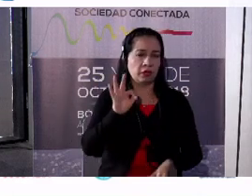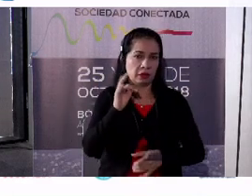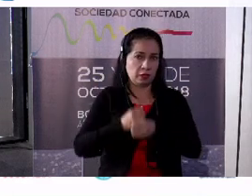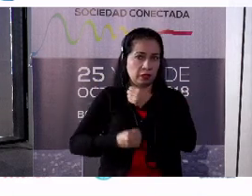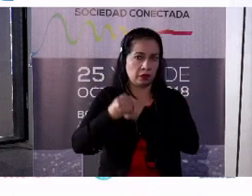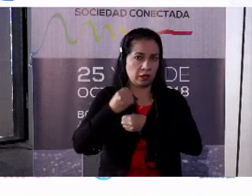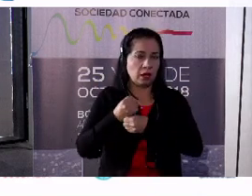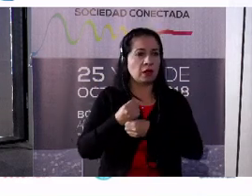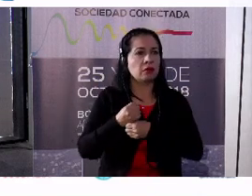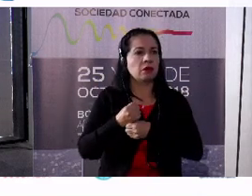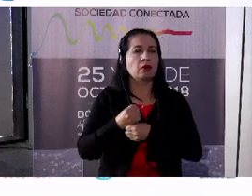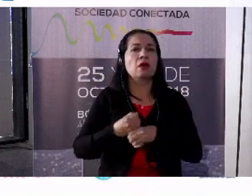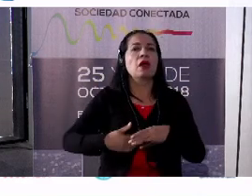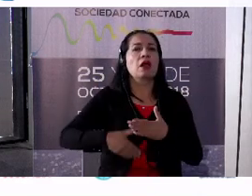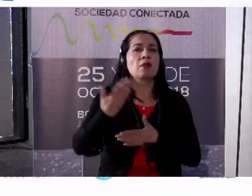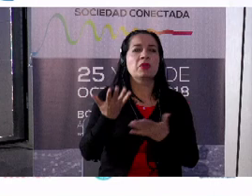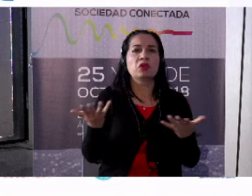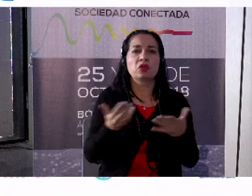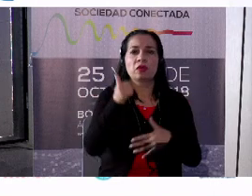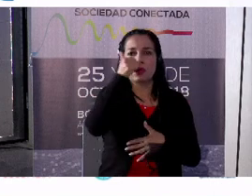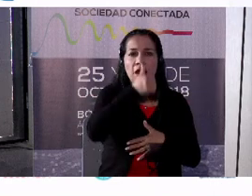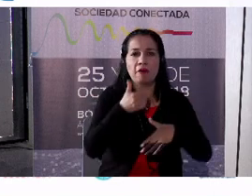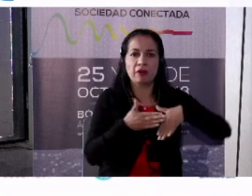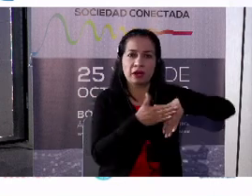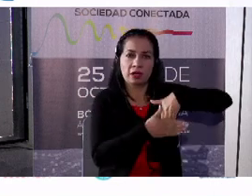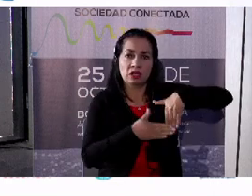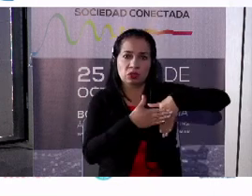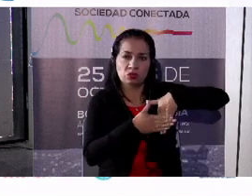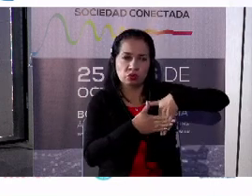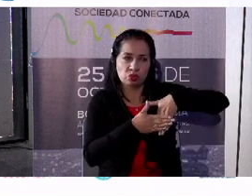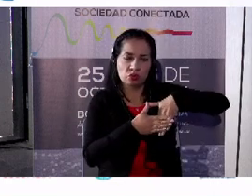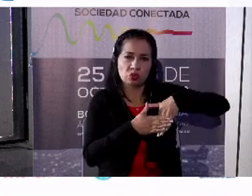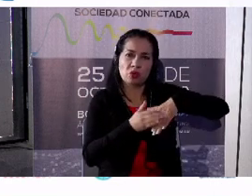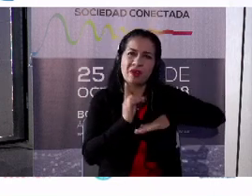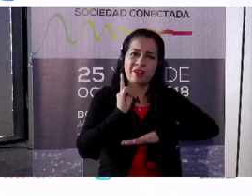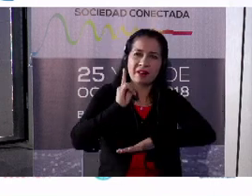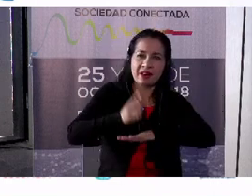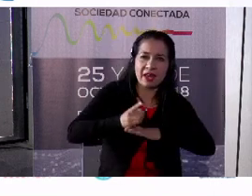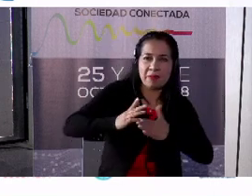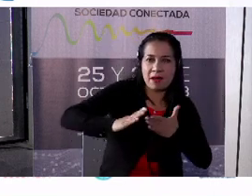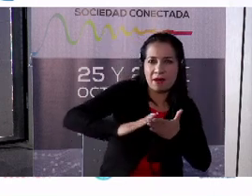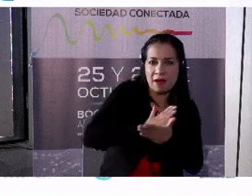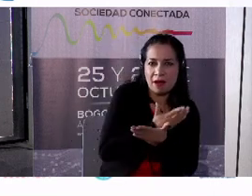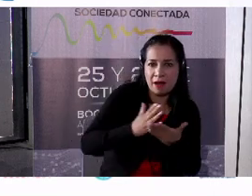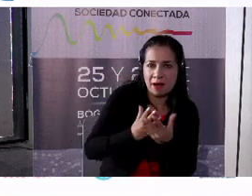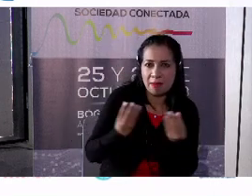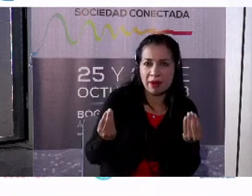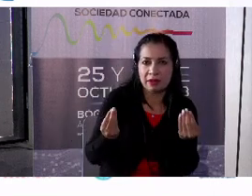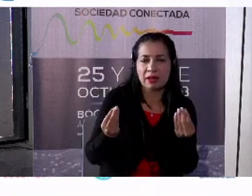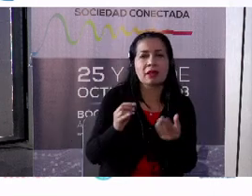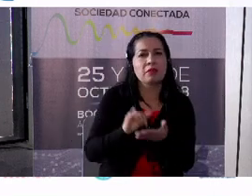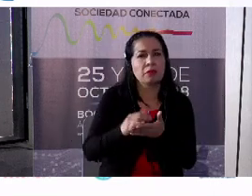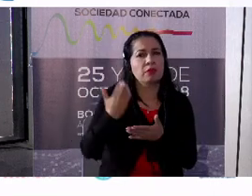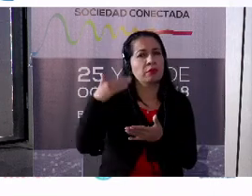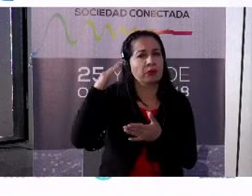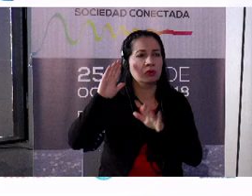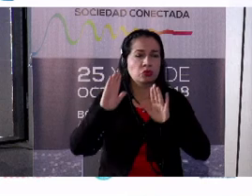apar en Sudáfrica para contrarrestar las